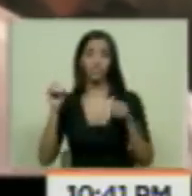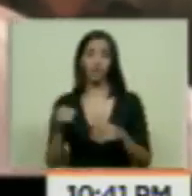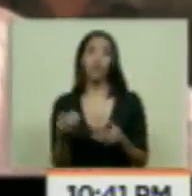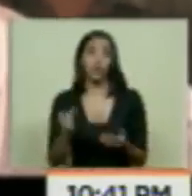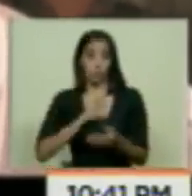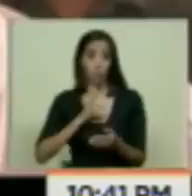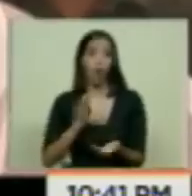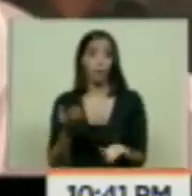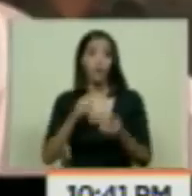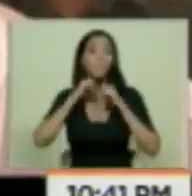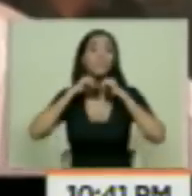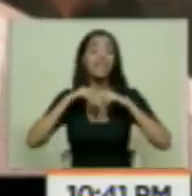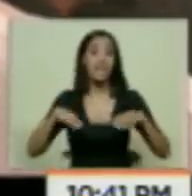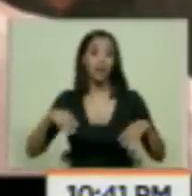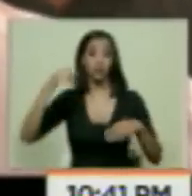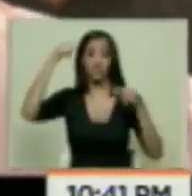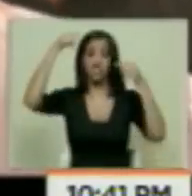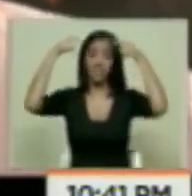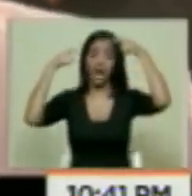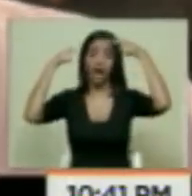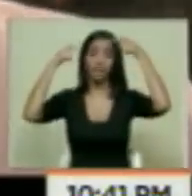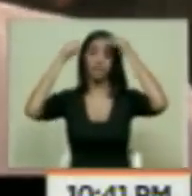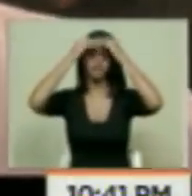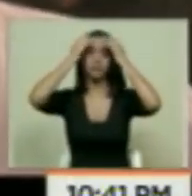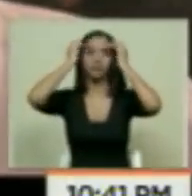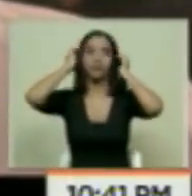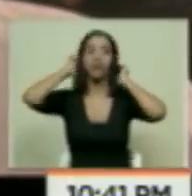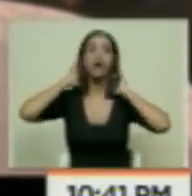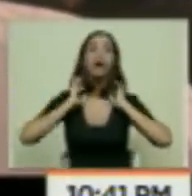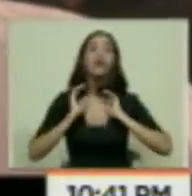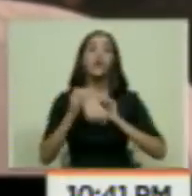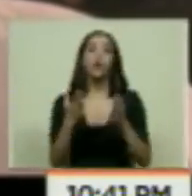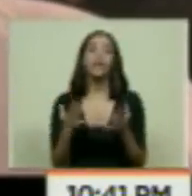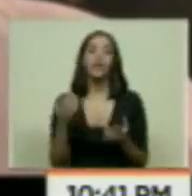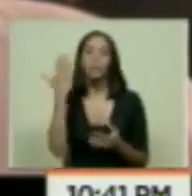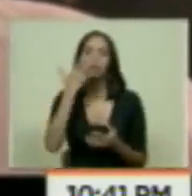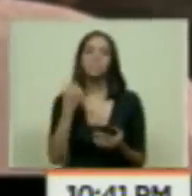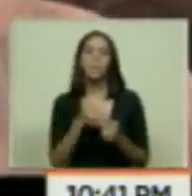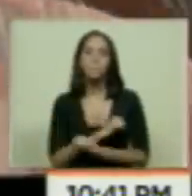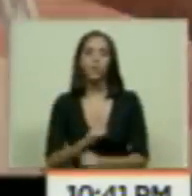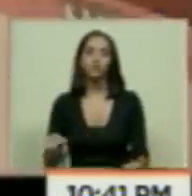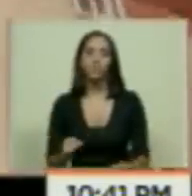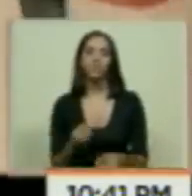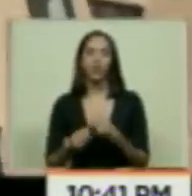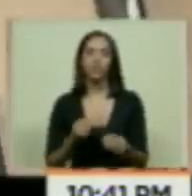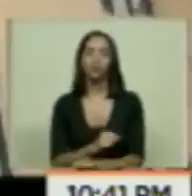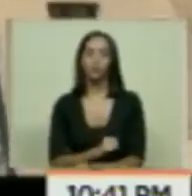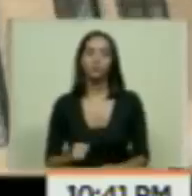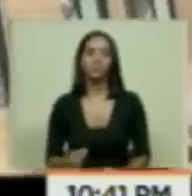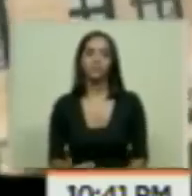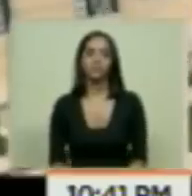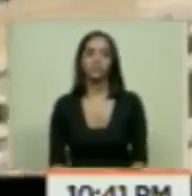Chávez. Parte del milagro Chávez, lograr lo que parecía imposible, lo hizo posible.